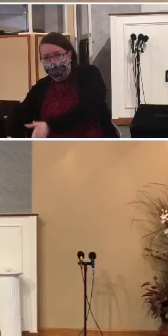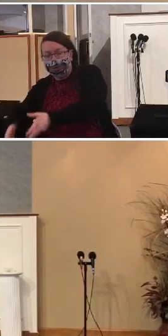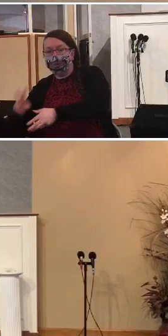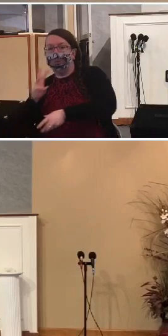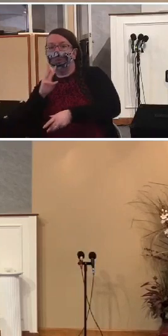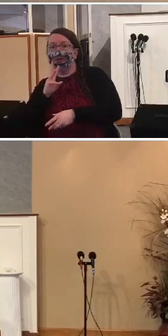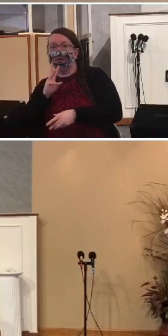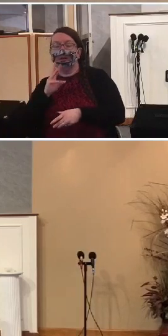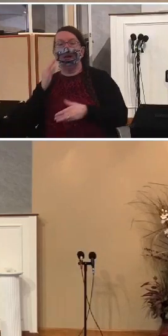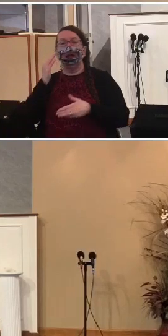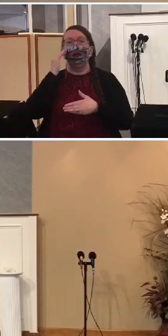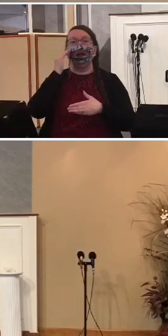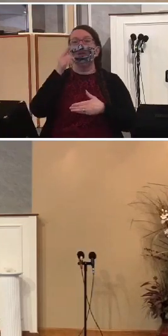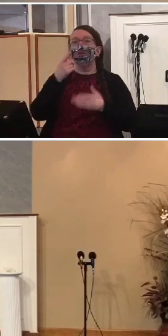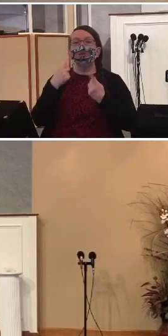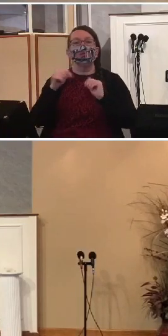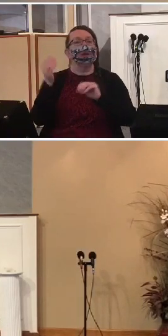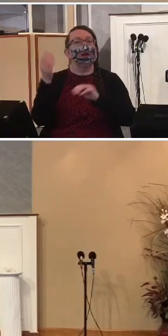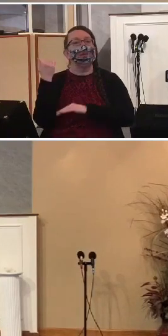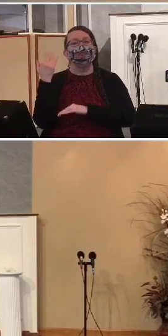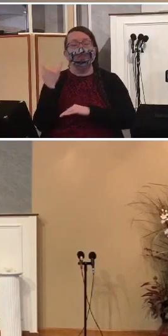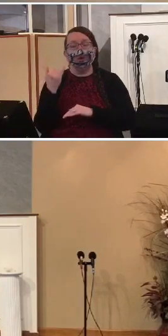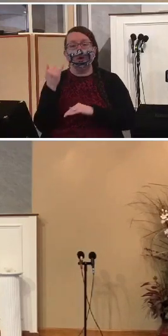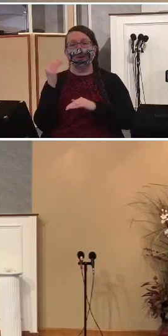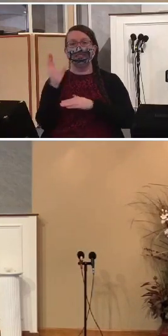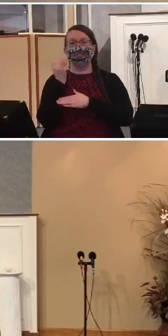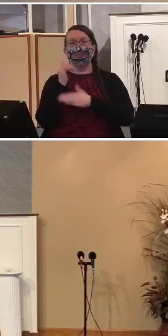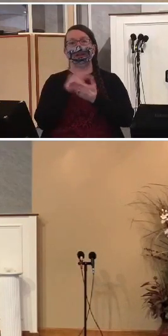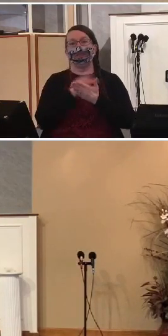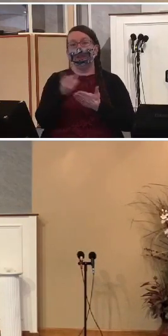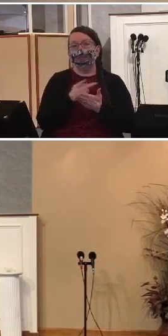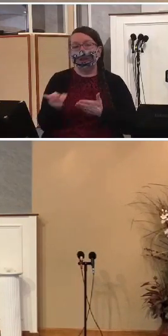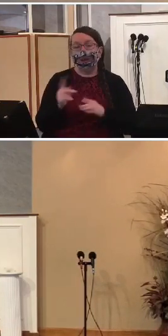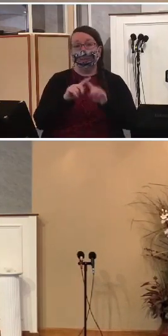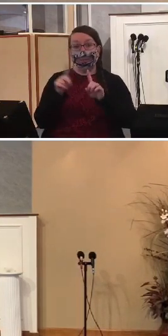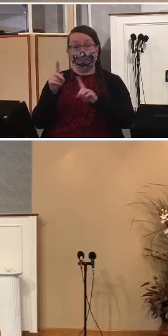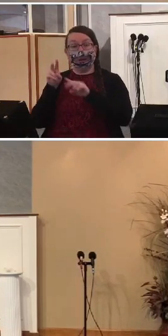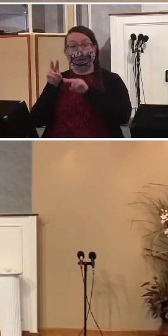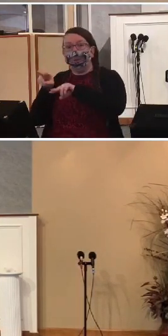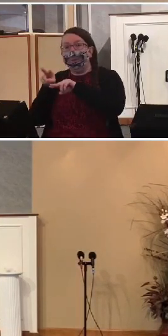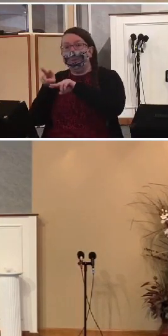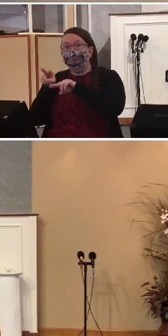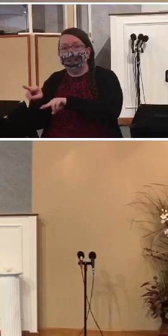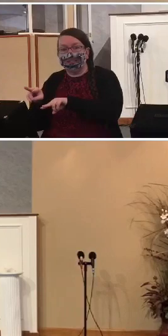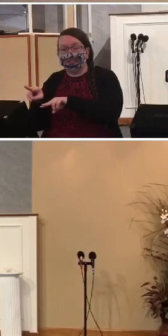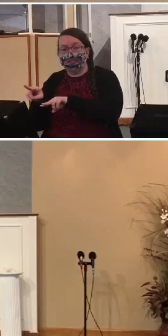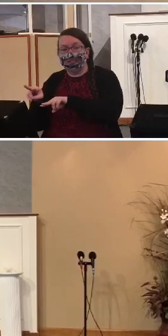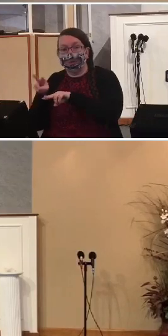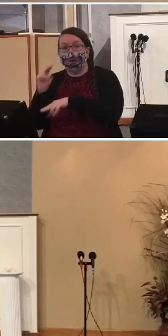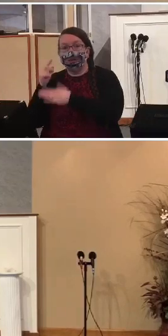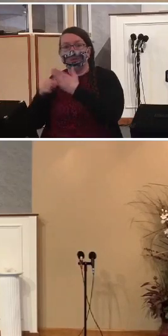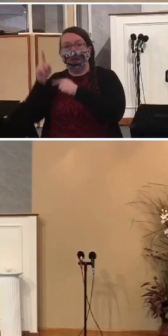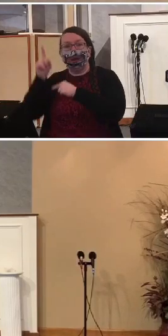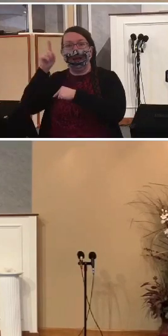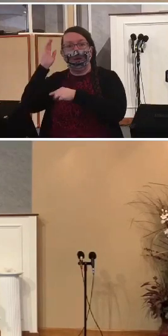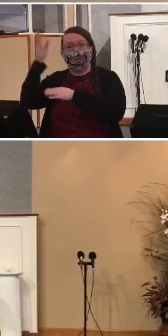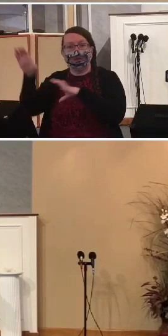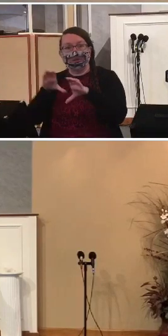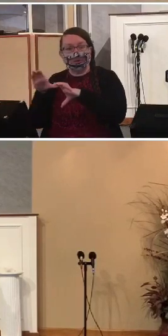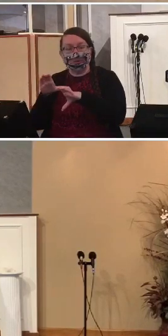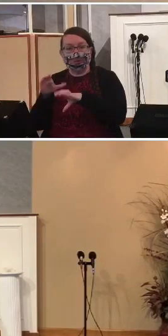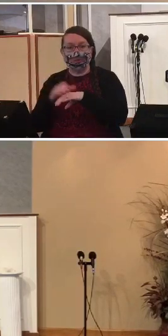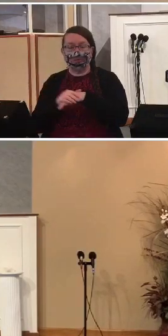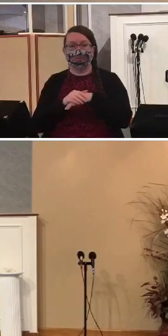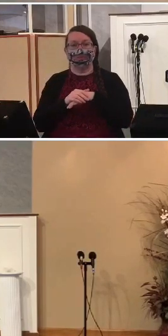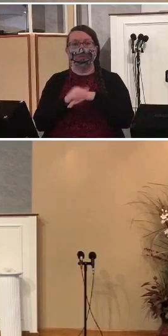sé que tú has pescado anteriormente y parece que no has atrapado nada, pero espera lo que yo voy a hacer. Yo sé